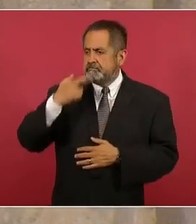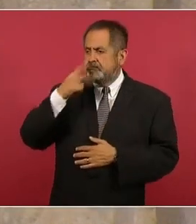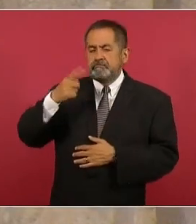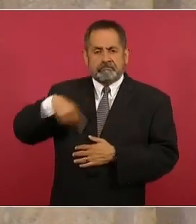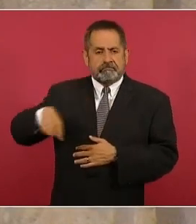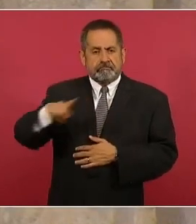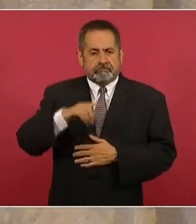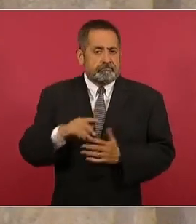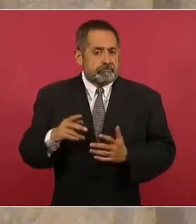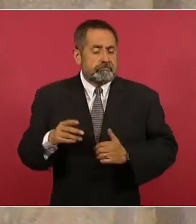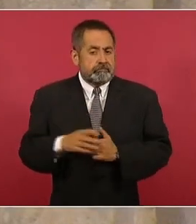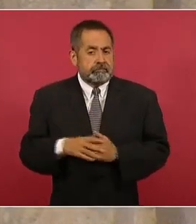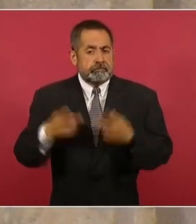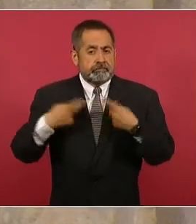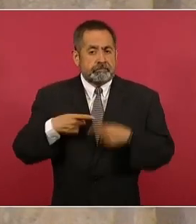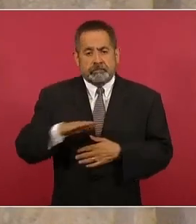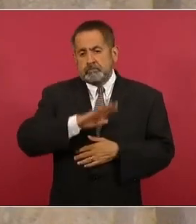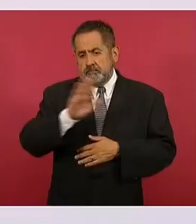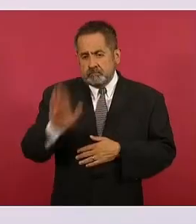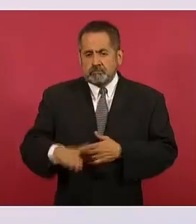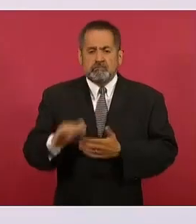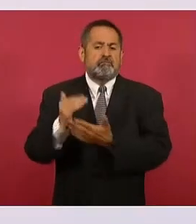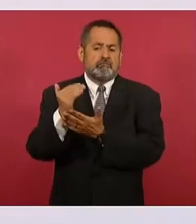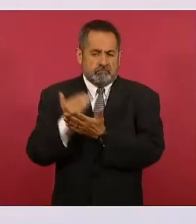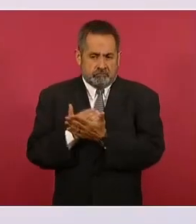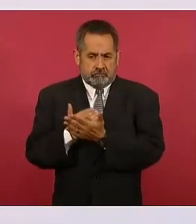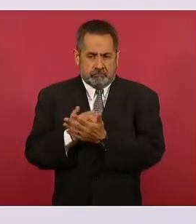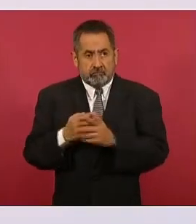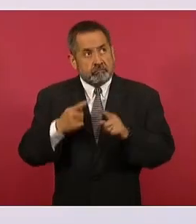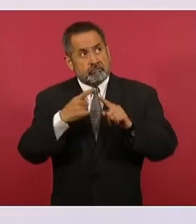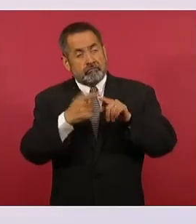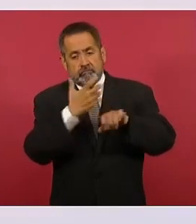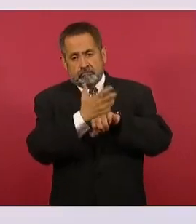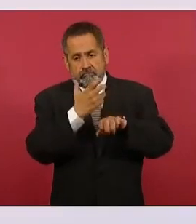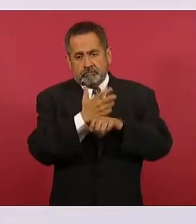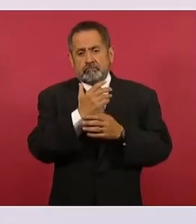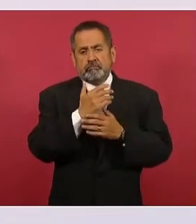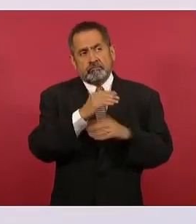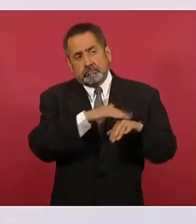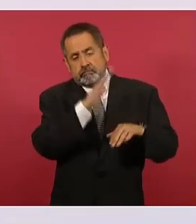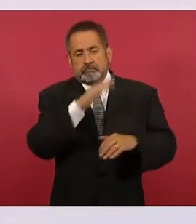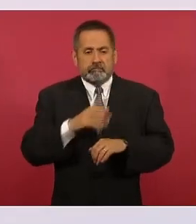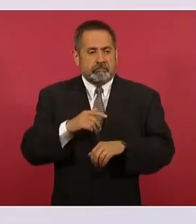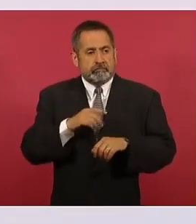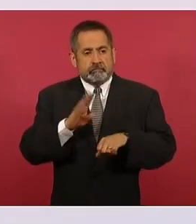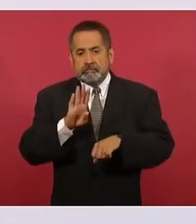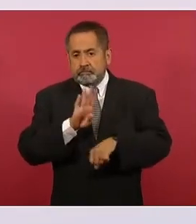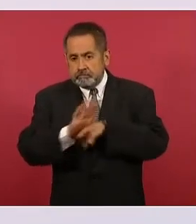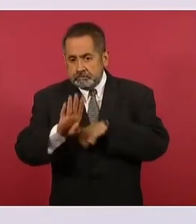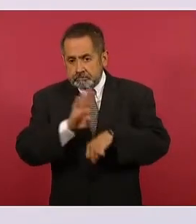Tuvimos menos fallecidos que en Estados Unidos, que en Brasil,